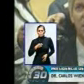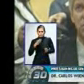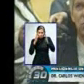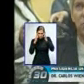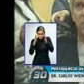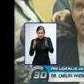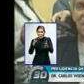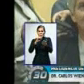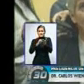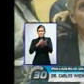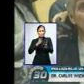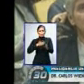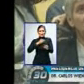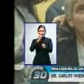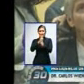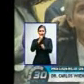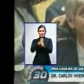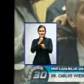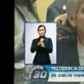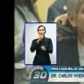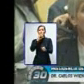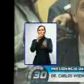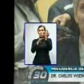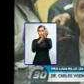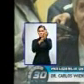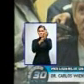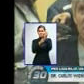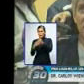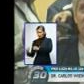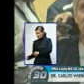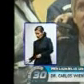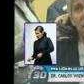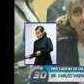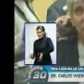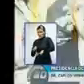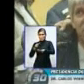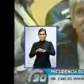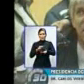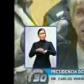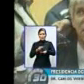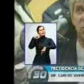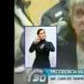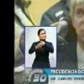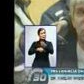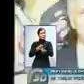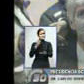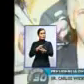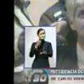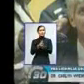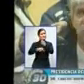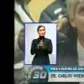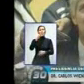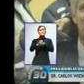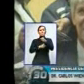con que he hecho mis trabajos como médico en el interior del país y posteriormente, en estos cuatro